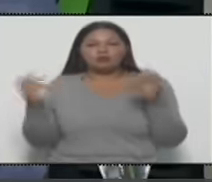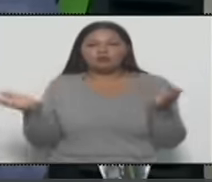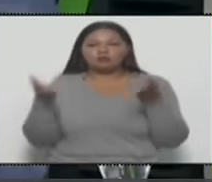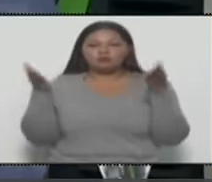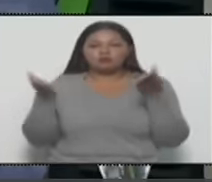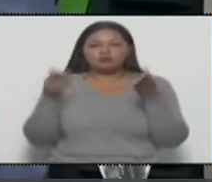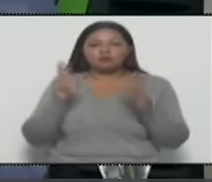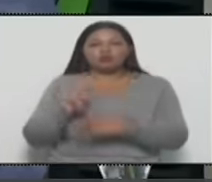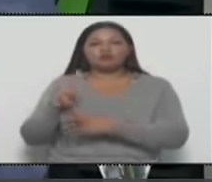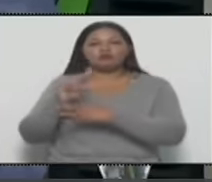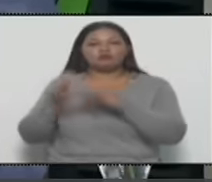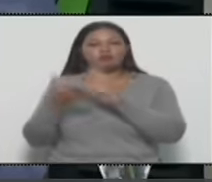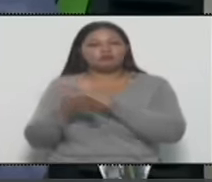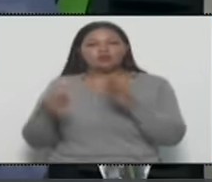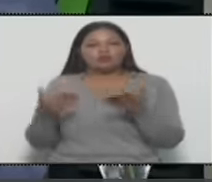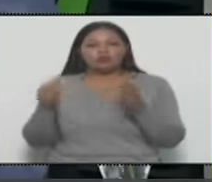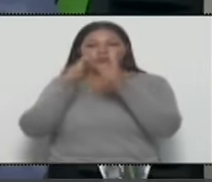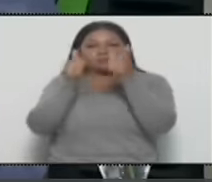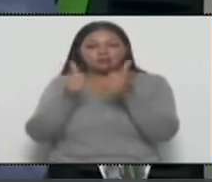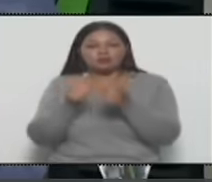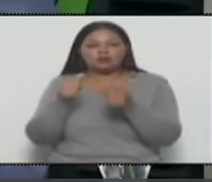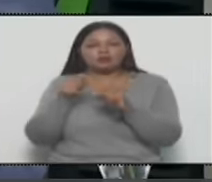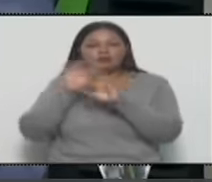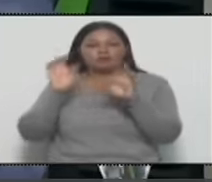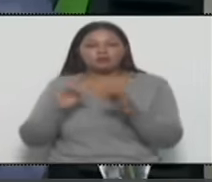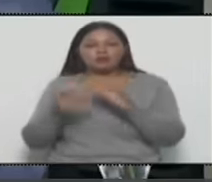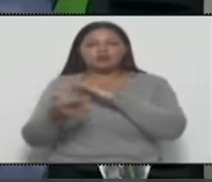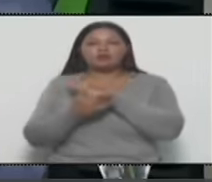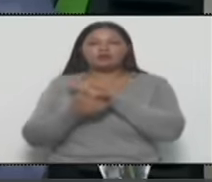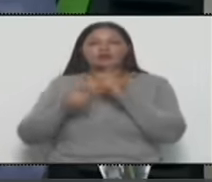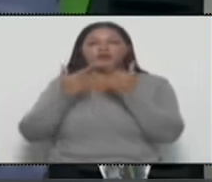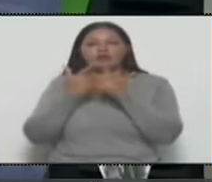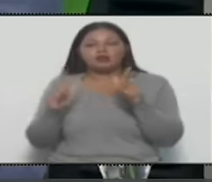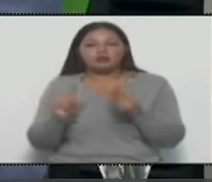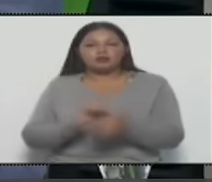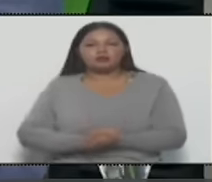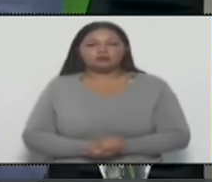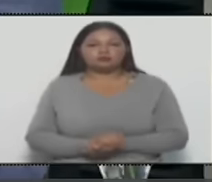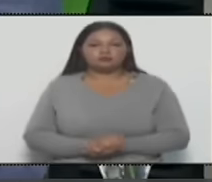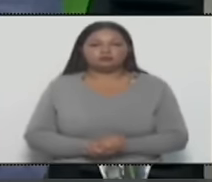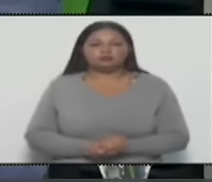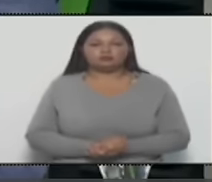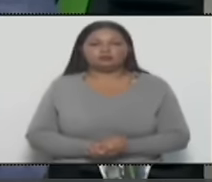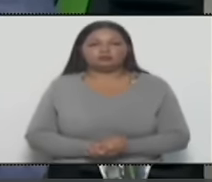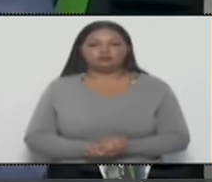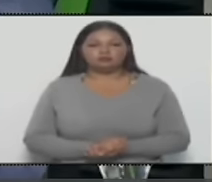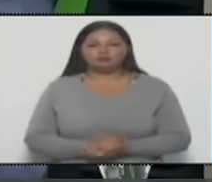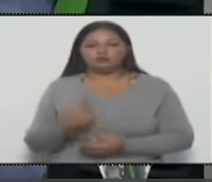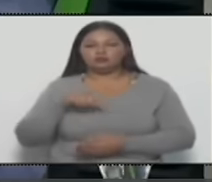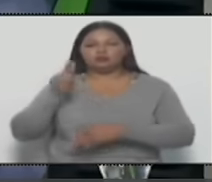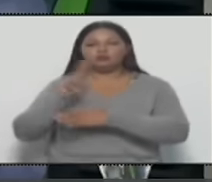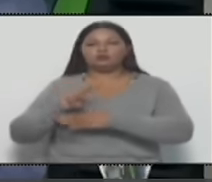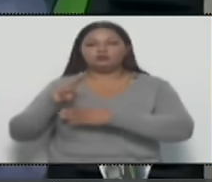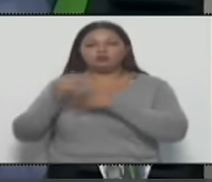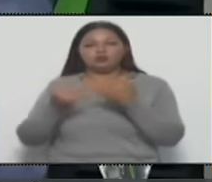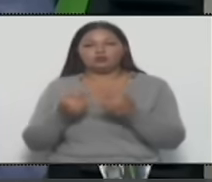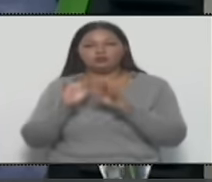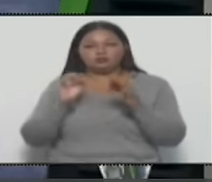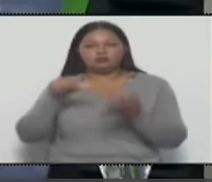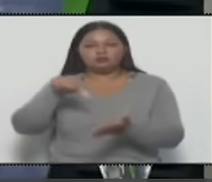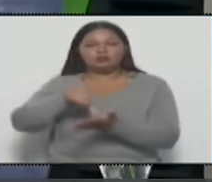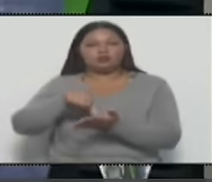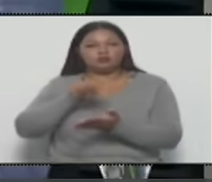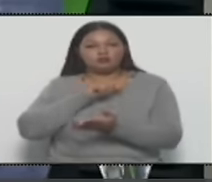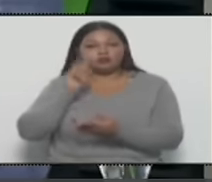uso de los sistemas operativos y tecnologías libres. Si el usuario, en este caso el ciudadano venezolano,